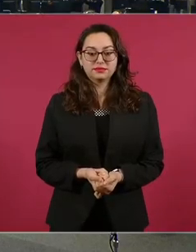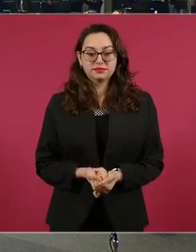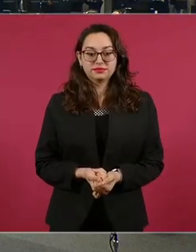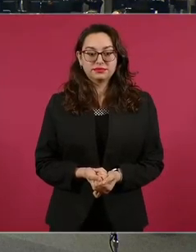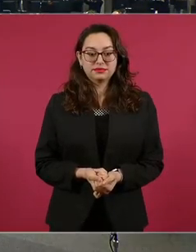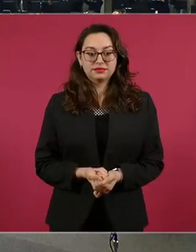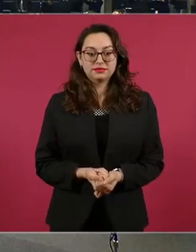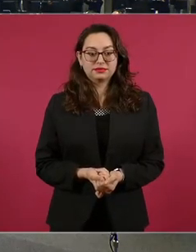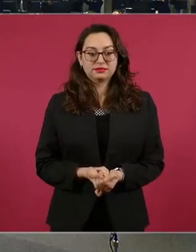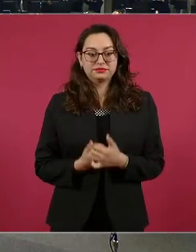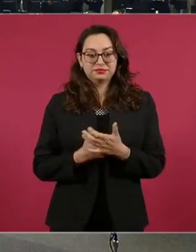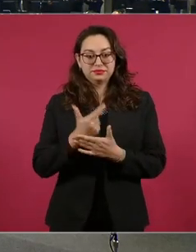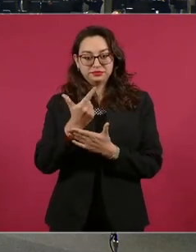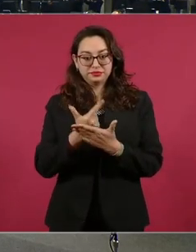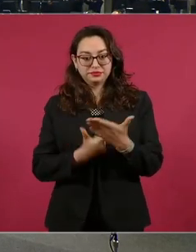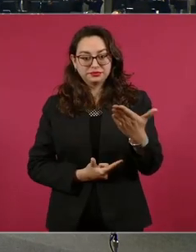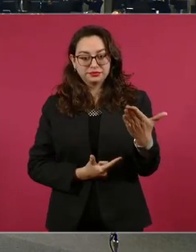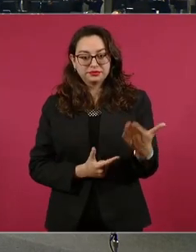Pero no está aquí.